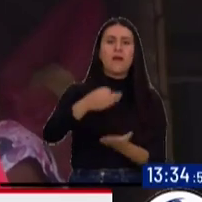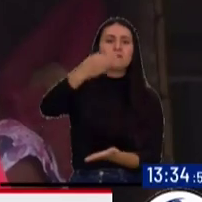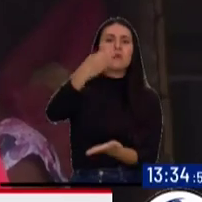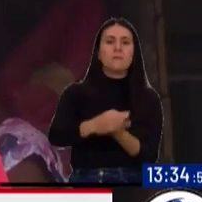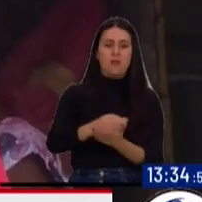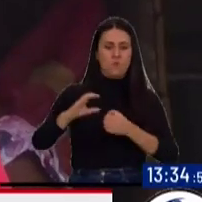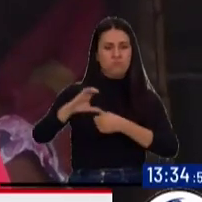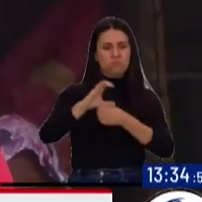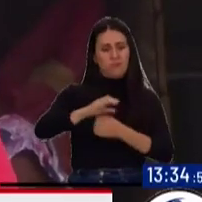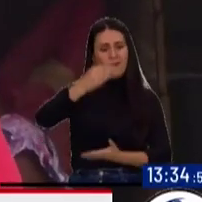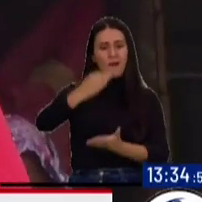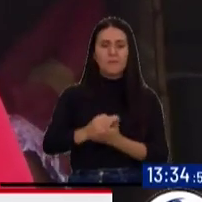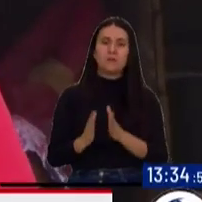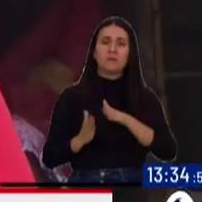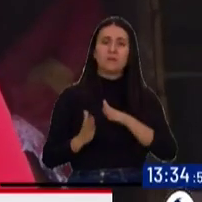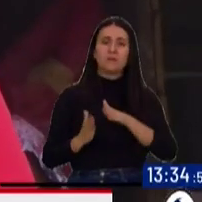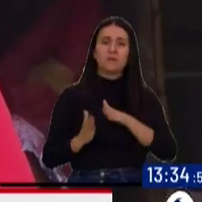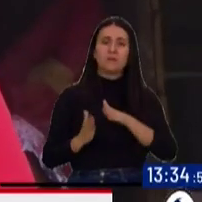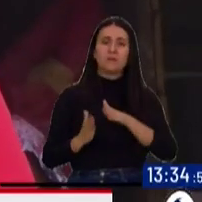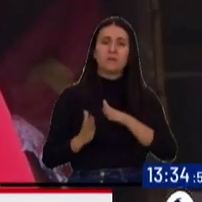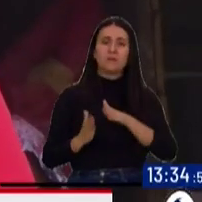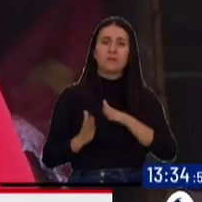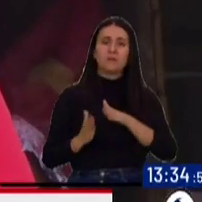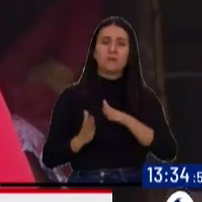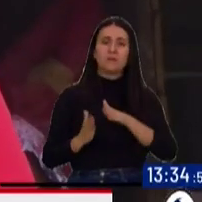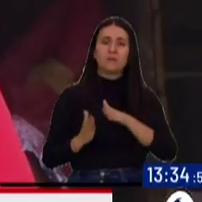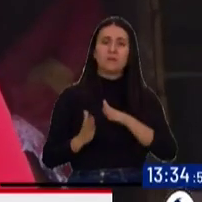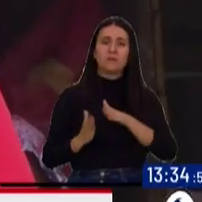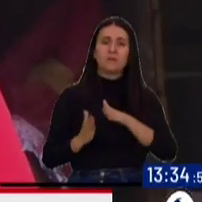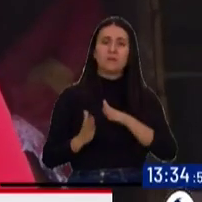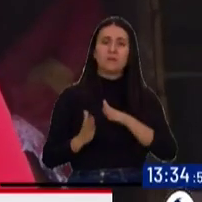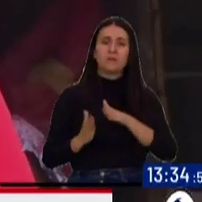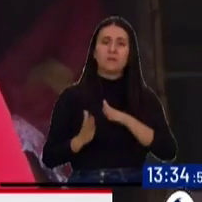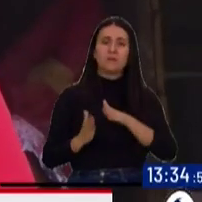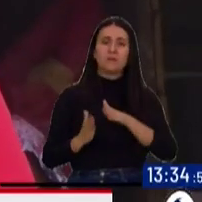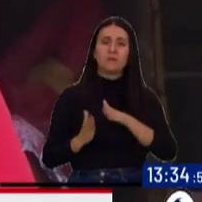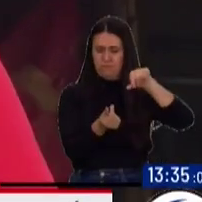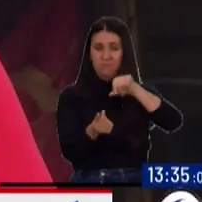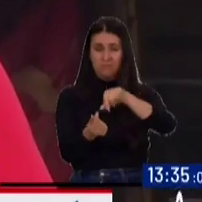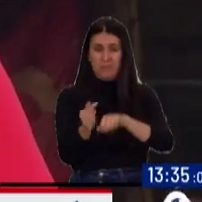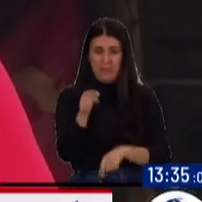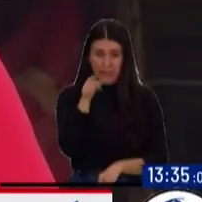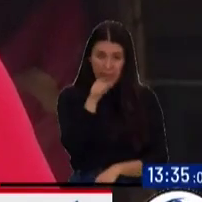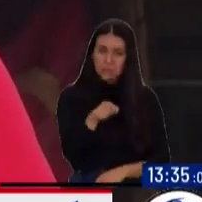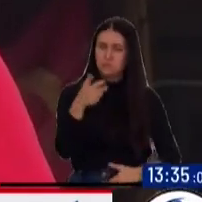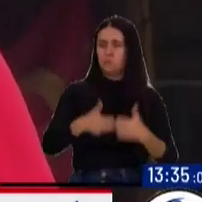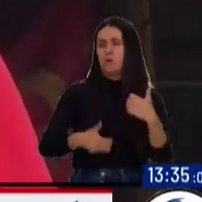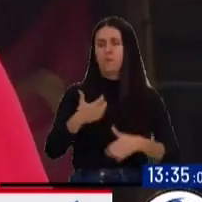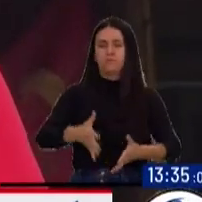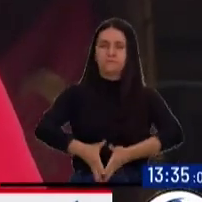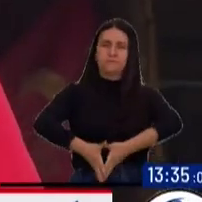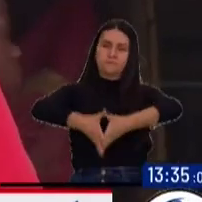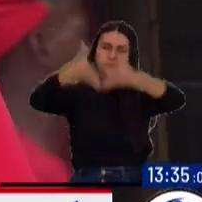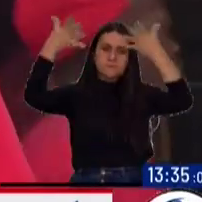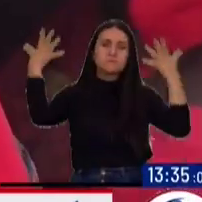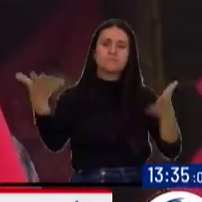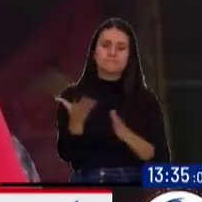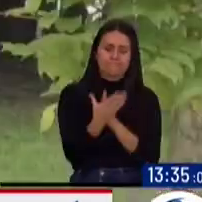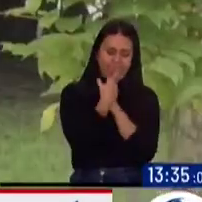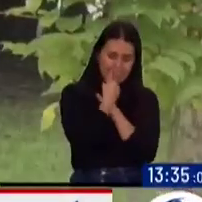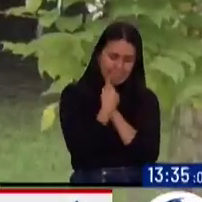capital con la miserableza. El problema que nos tiene a nosotros sumergido